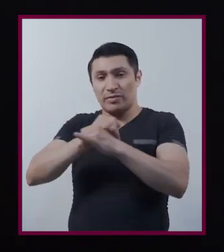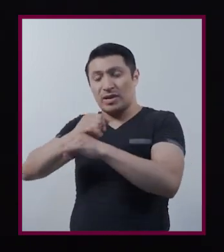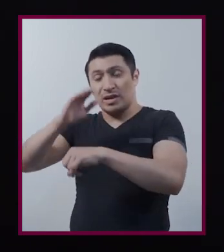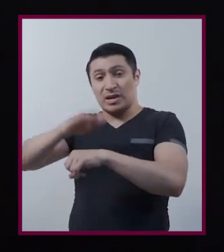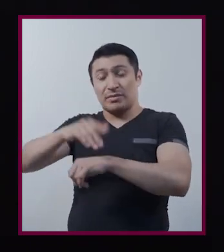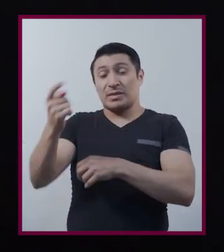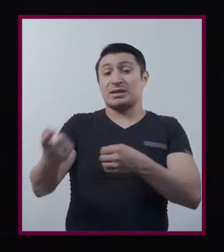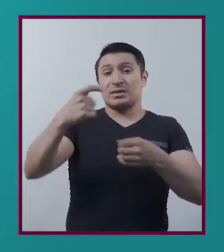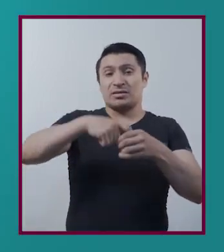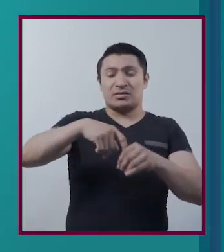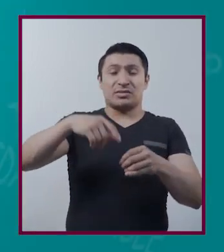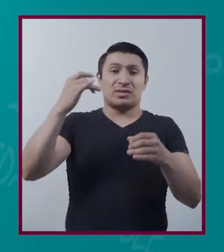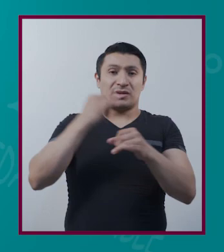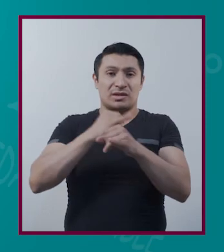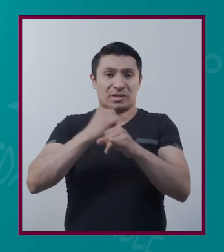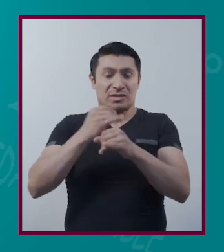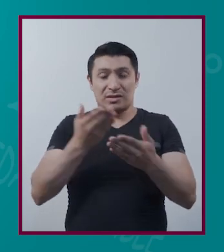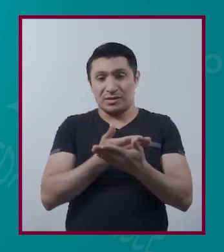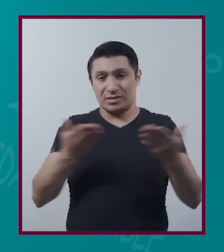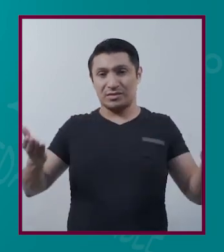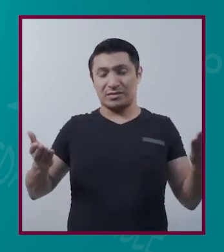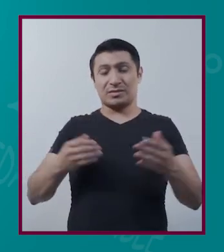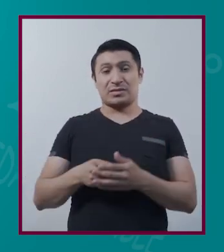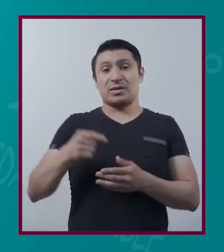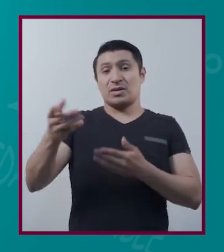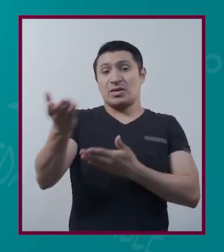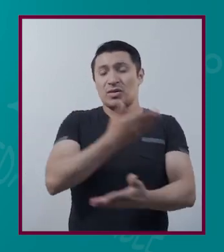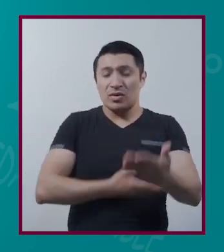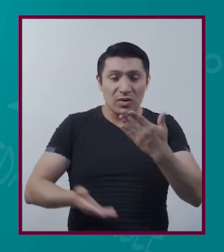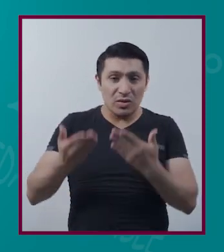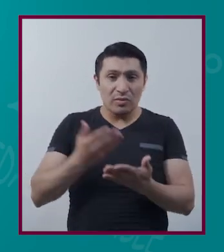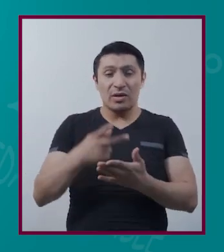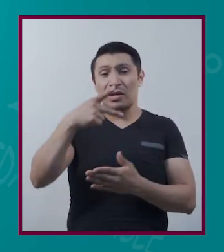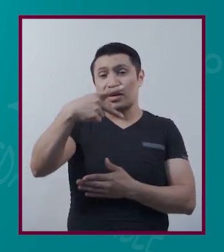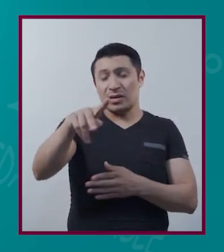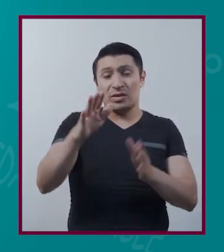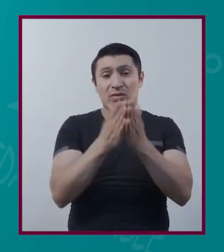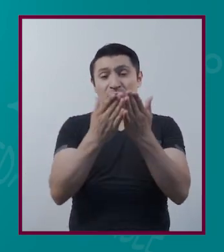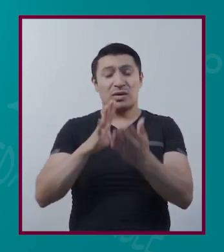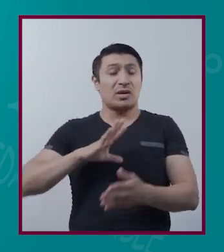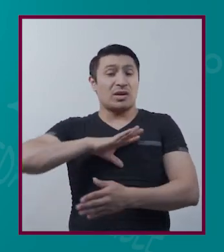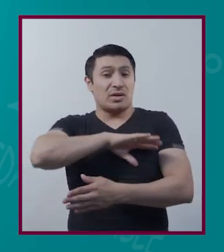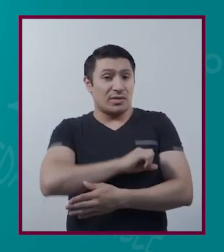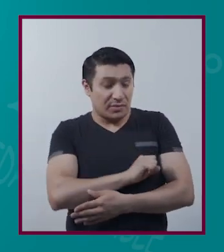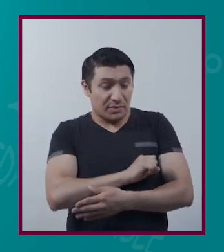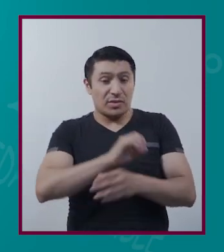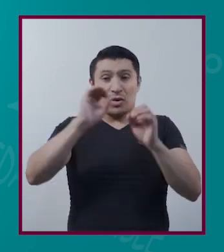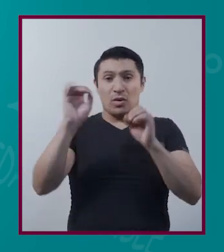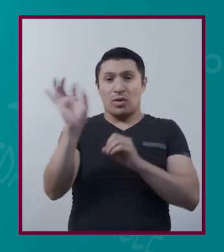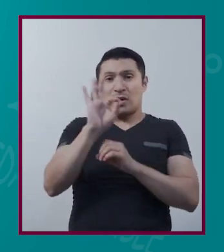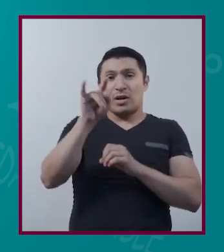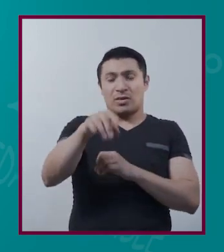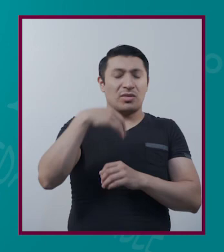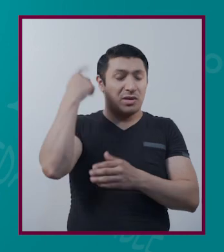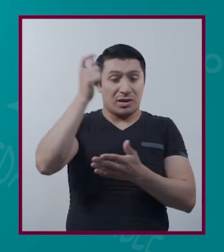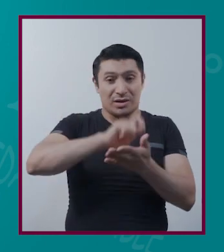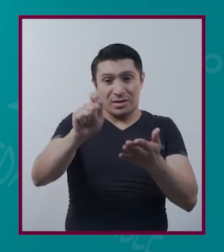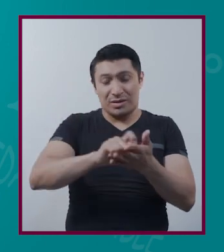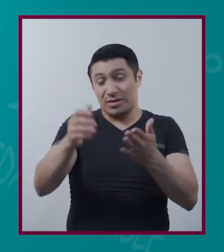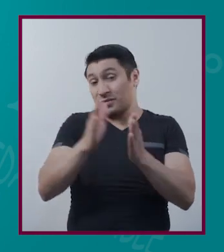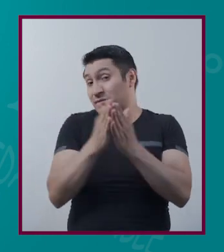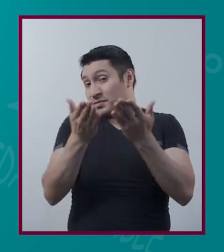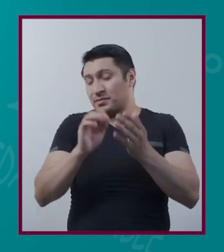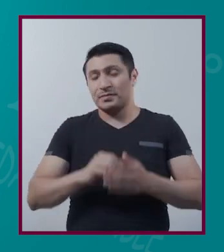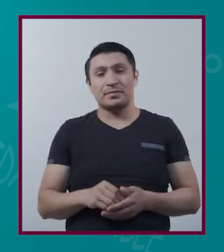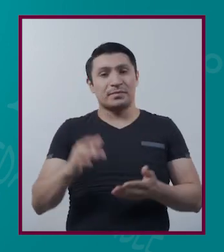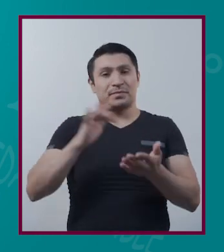en contacto a través de nuestras redes sociales que tienes en pantalla. Ahí compártenos cuál es tu novela histórica favorita o si te